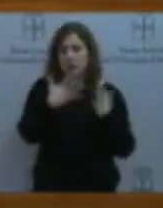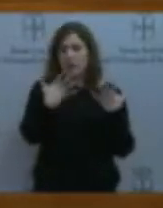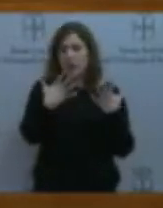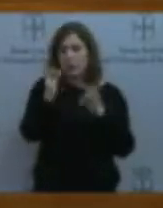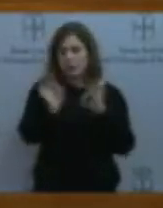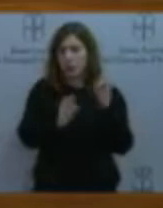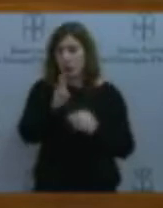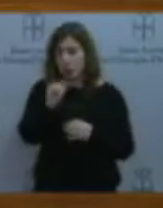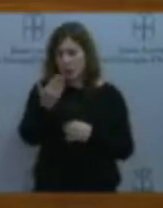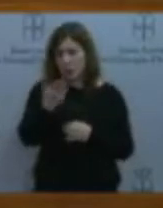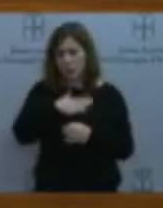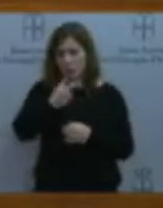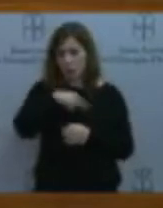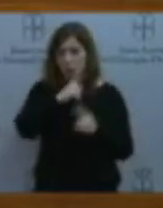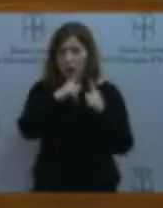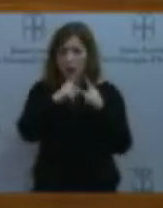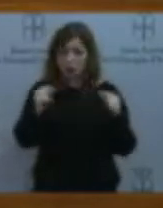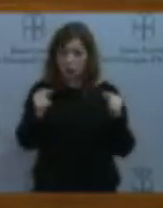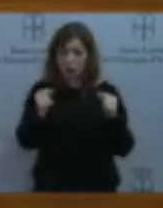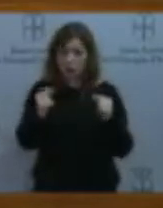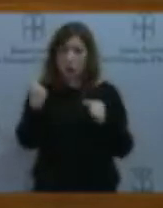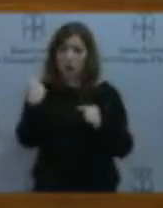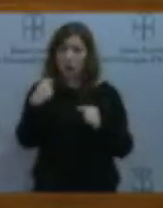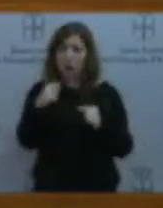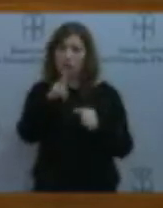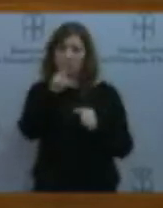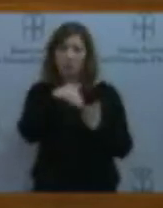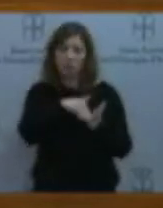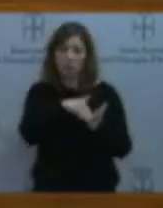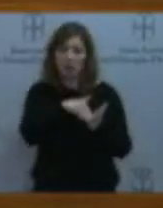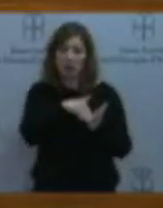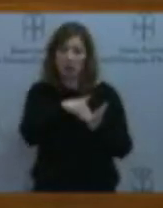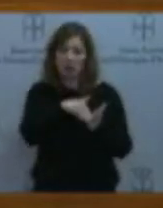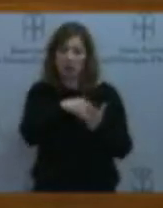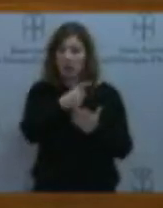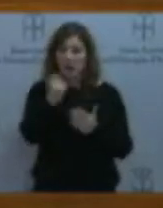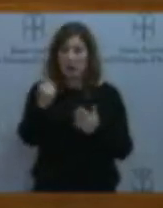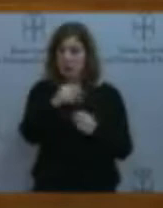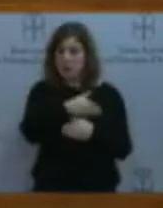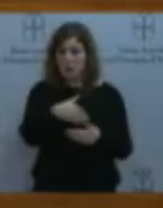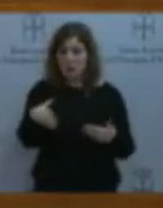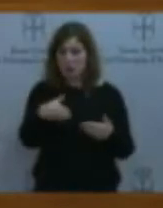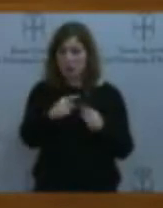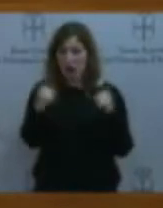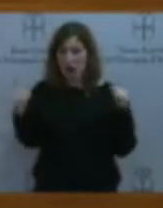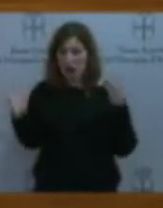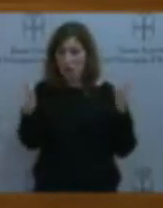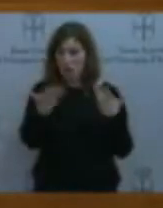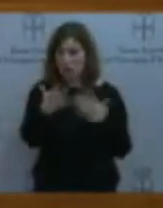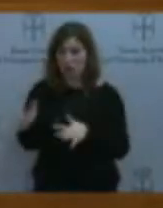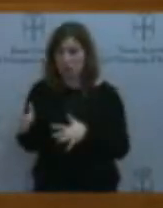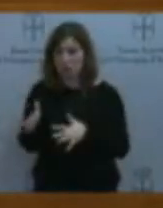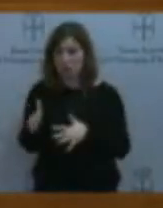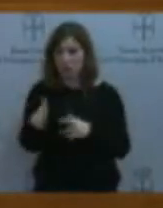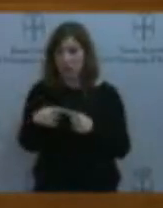PIB. Asturias, las cotizaciones son de 2.100 millones aproximadamente al año y el